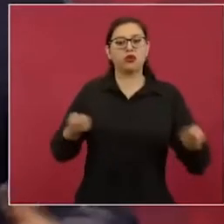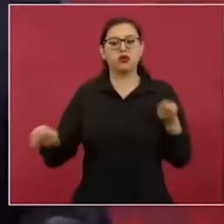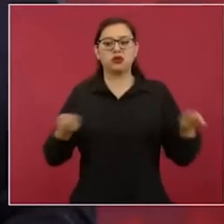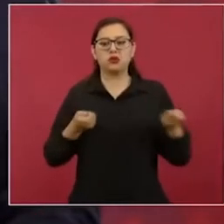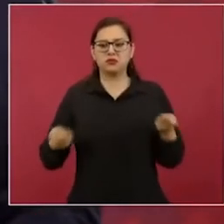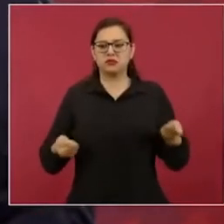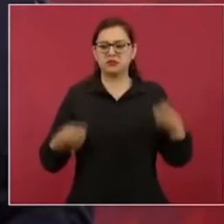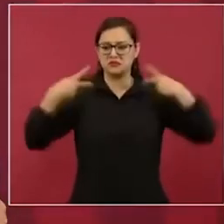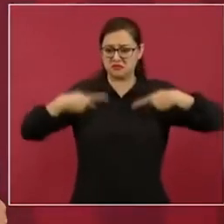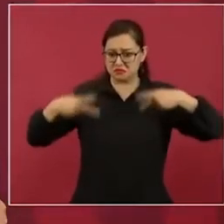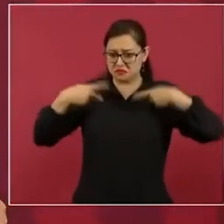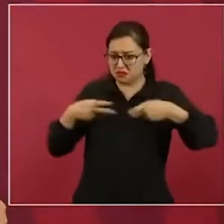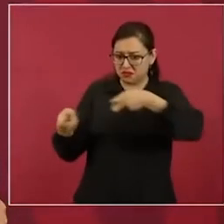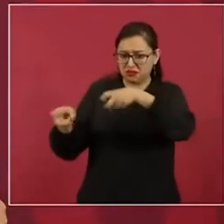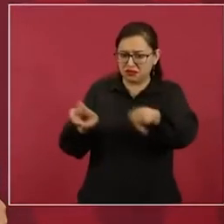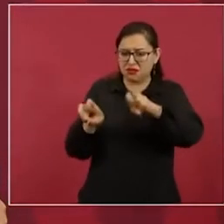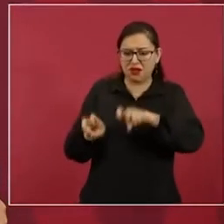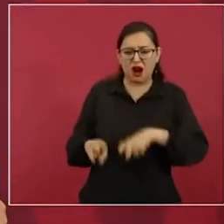carga.